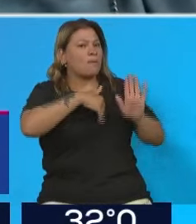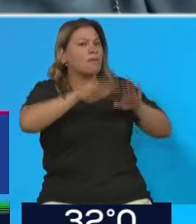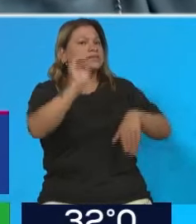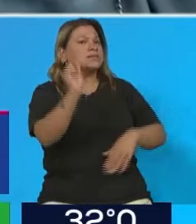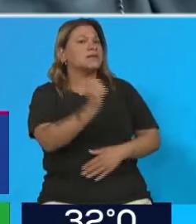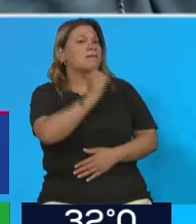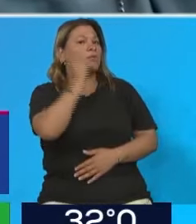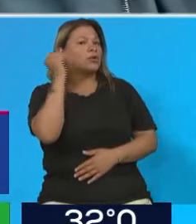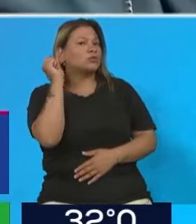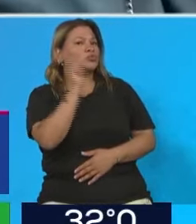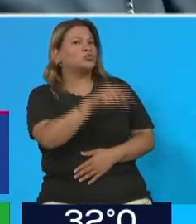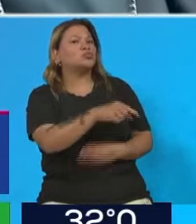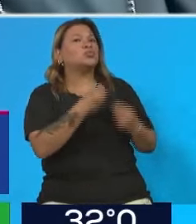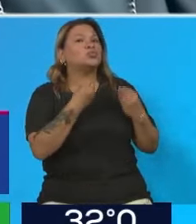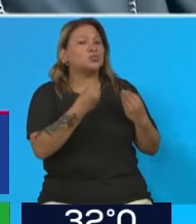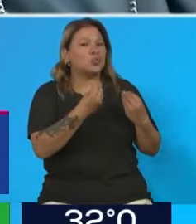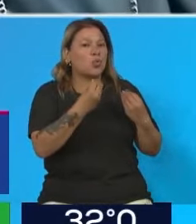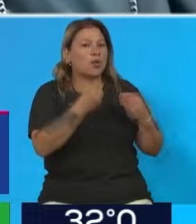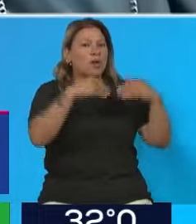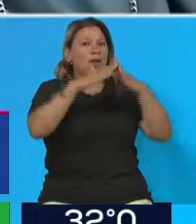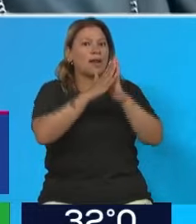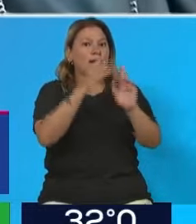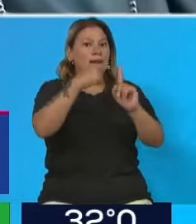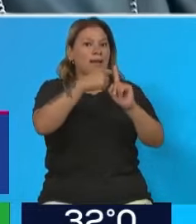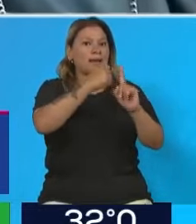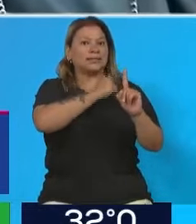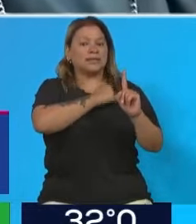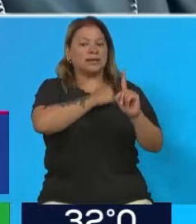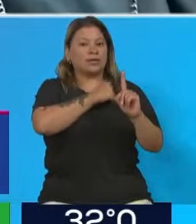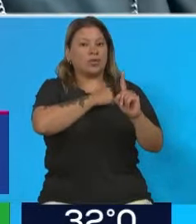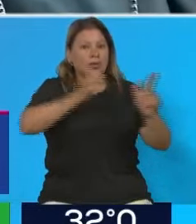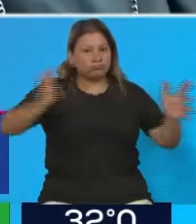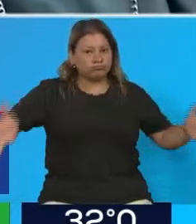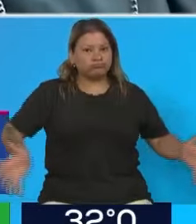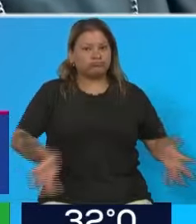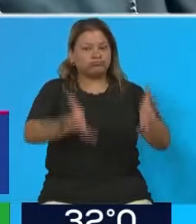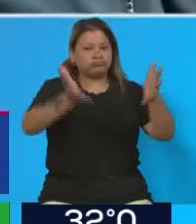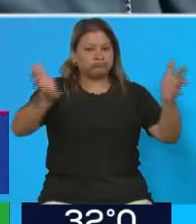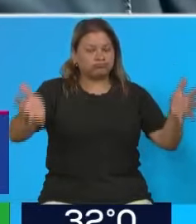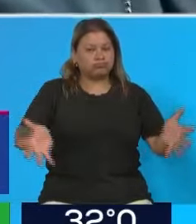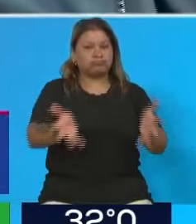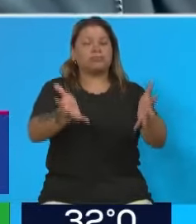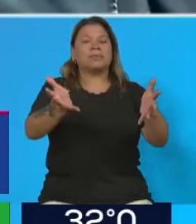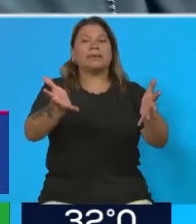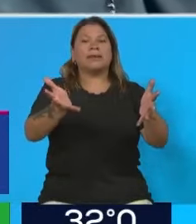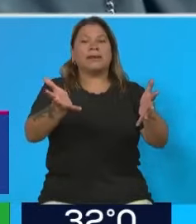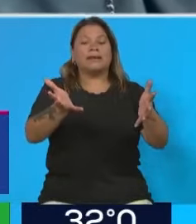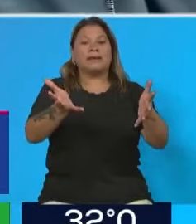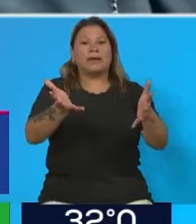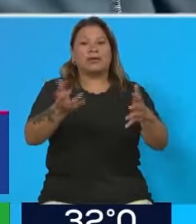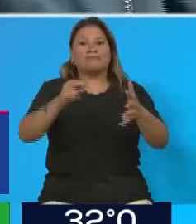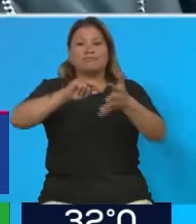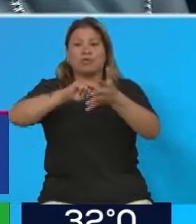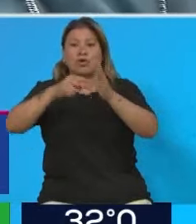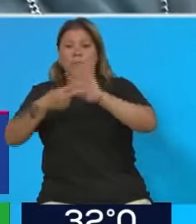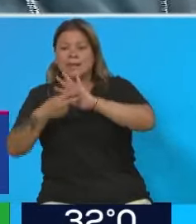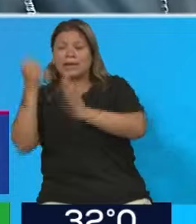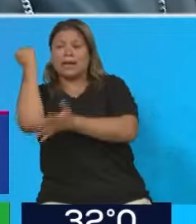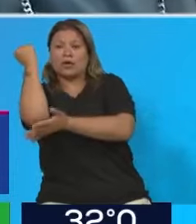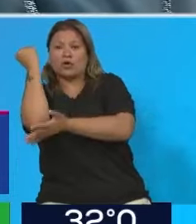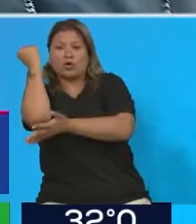gestión llevando adelante a la iglesia católica en un marco en donde las consecuencias económicas y